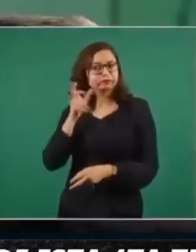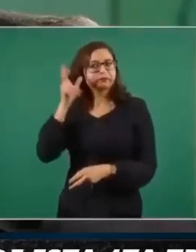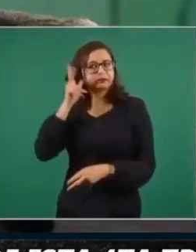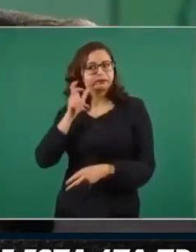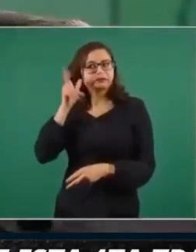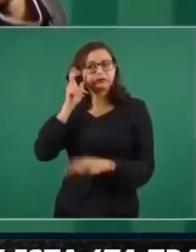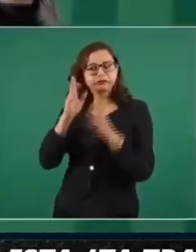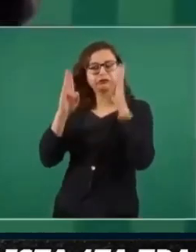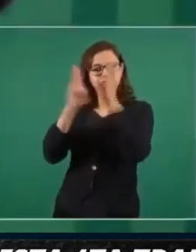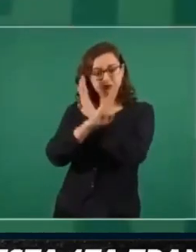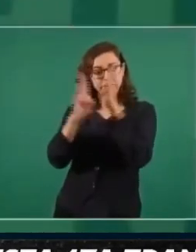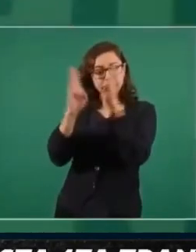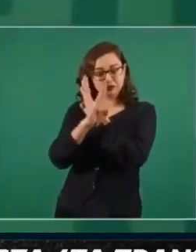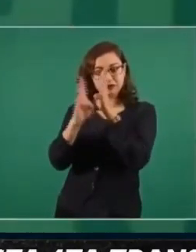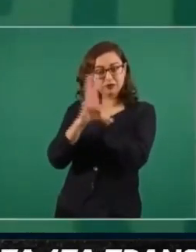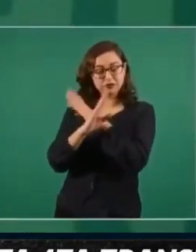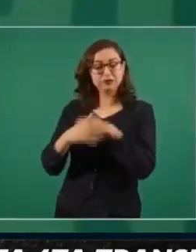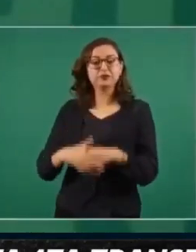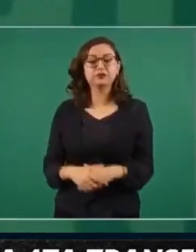Desde luego,